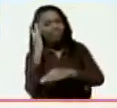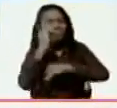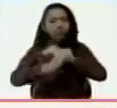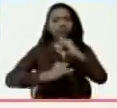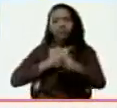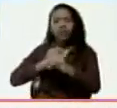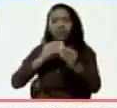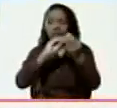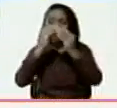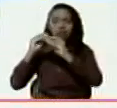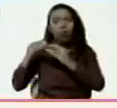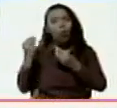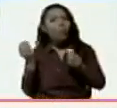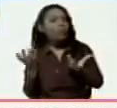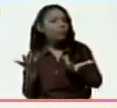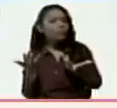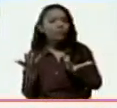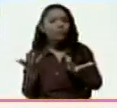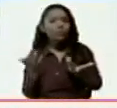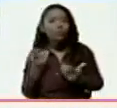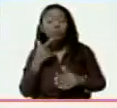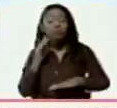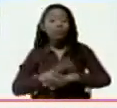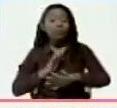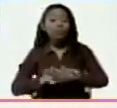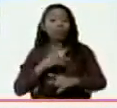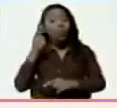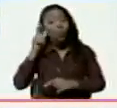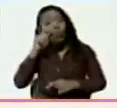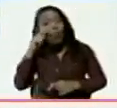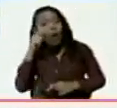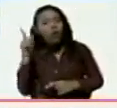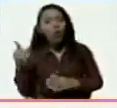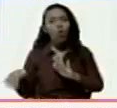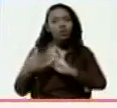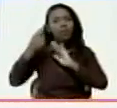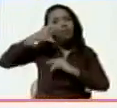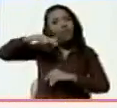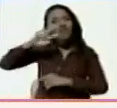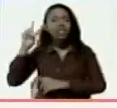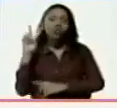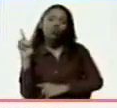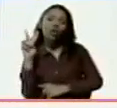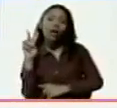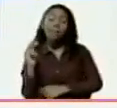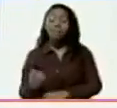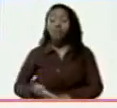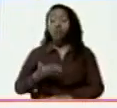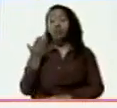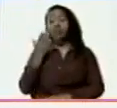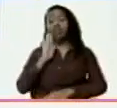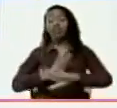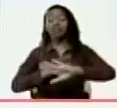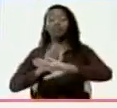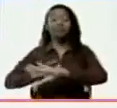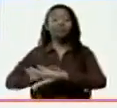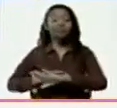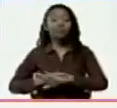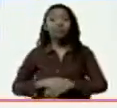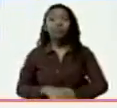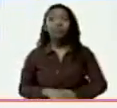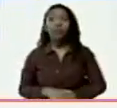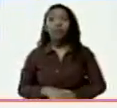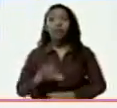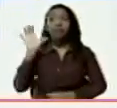configurado en este caso un delito de lesa humanidad contra el pueblo venezolano es importante informar a la